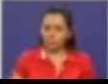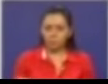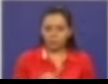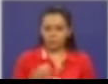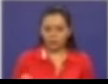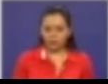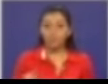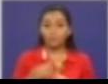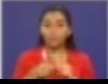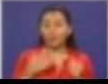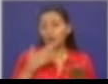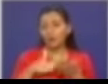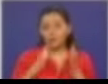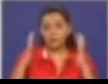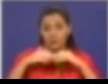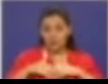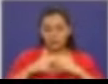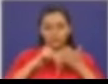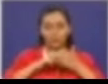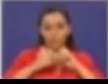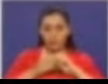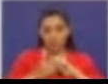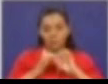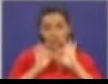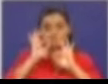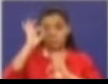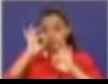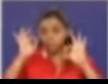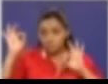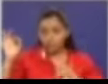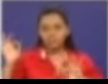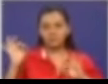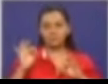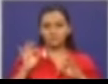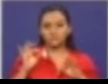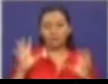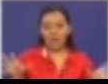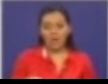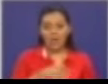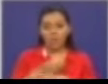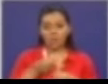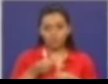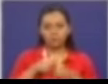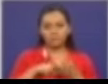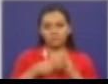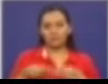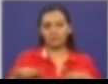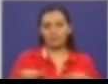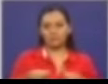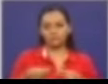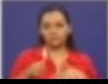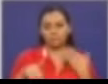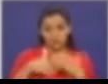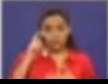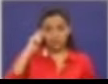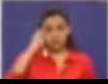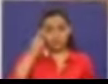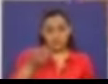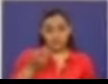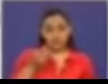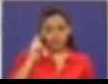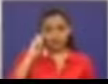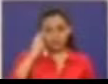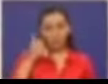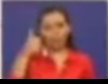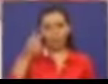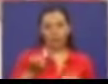caso de crisis, de problema, nuestra variable de ajuste iba a ser el gasto en inversión. ¿Se acuerdan o no? Ya, eso demuestra